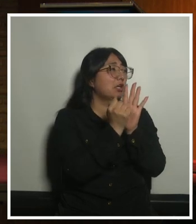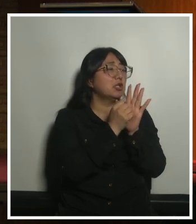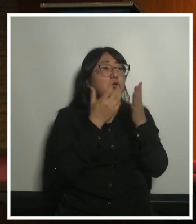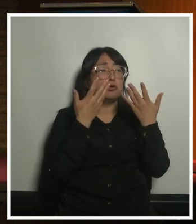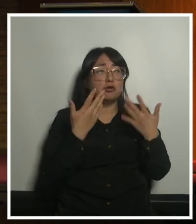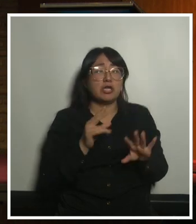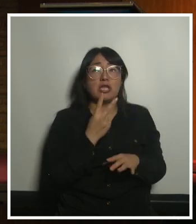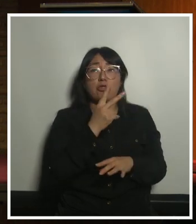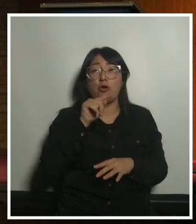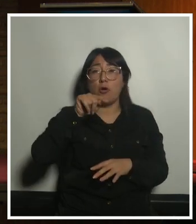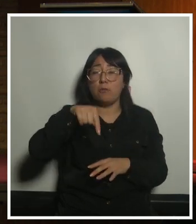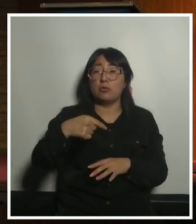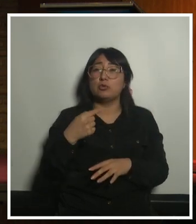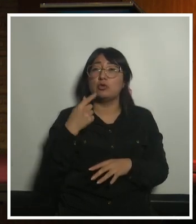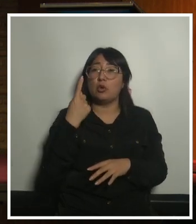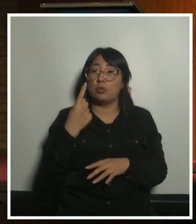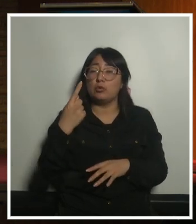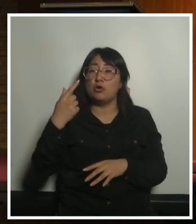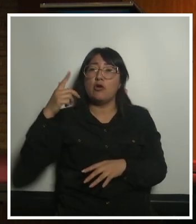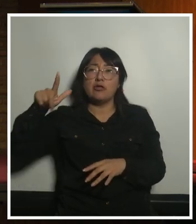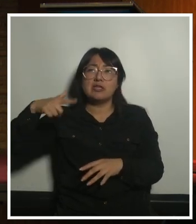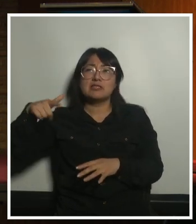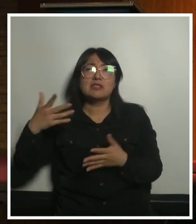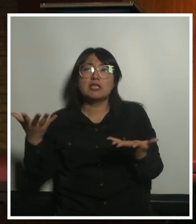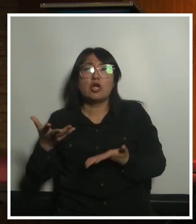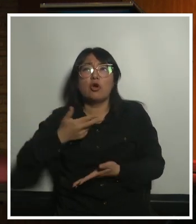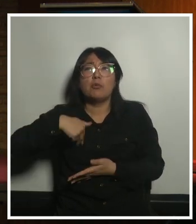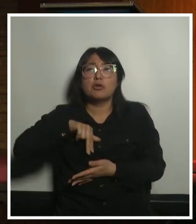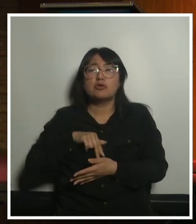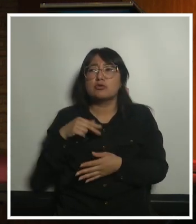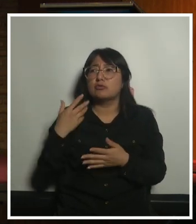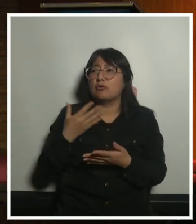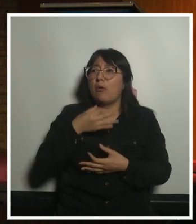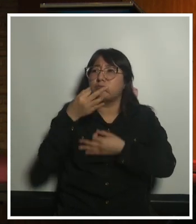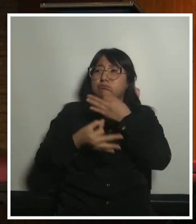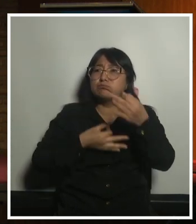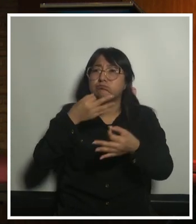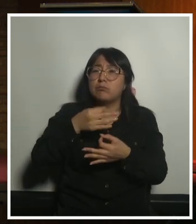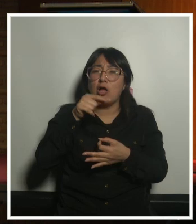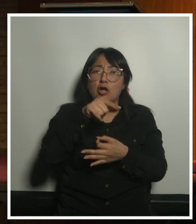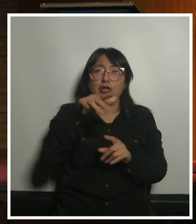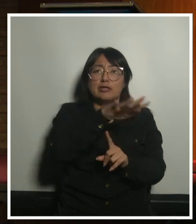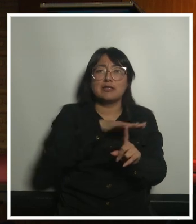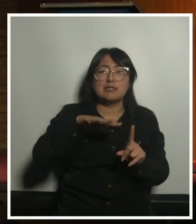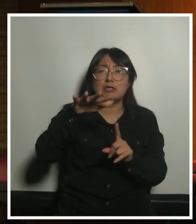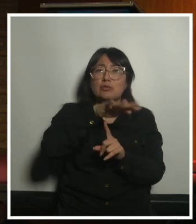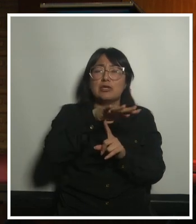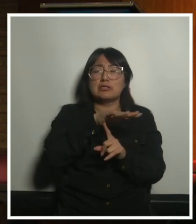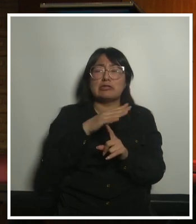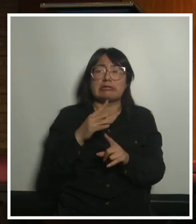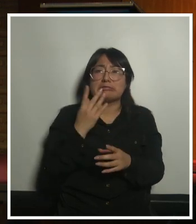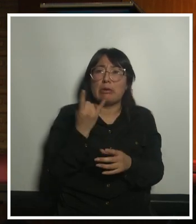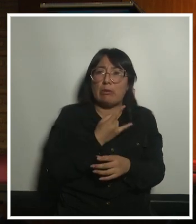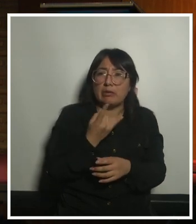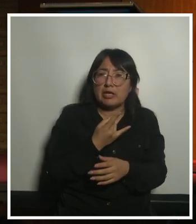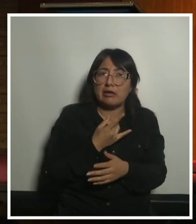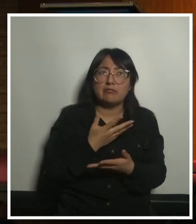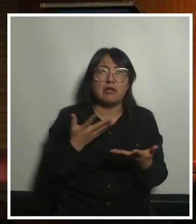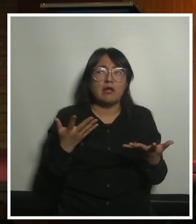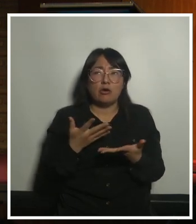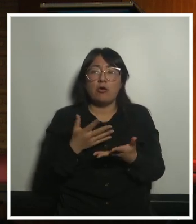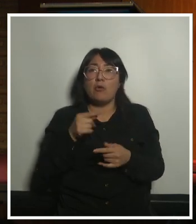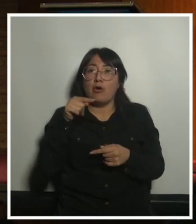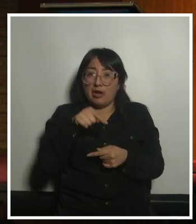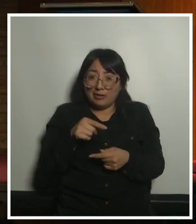del 2.117. ¿Cómo dialogamos nosotros con los eventos extremos? Es parte entonces de la discusión actual de cara